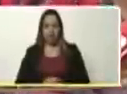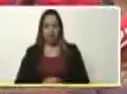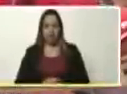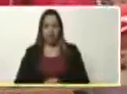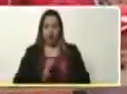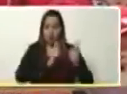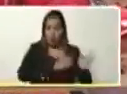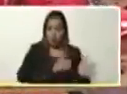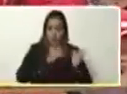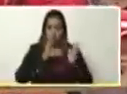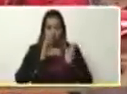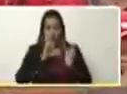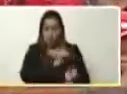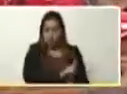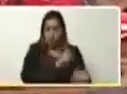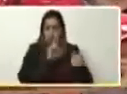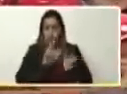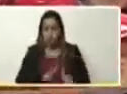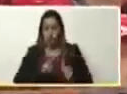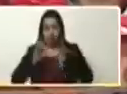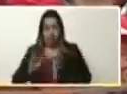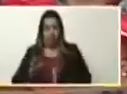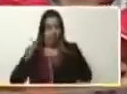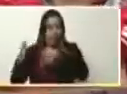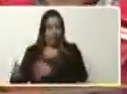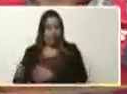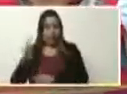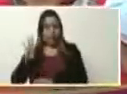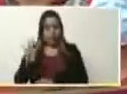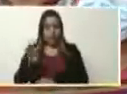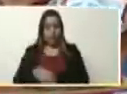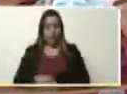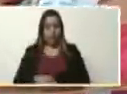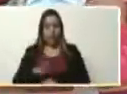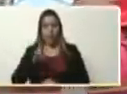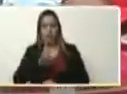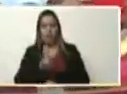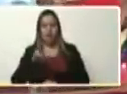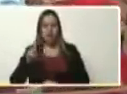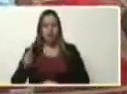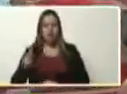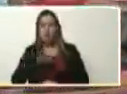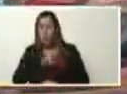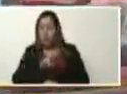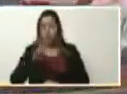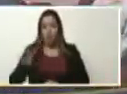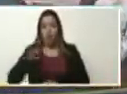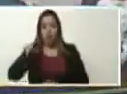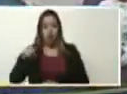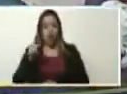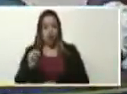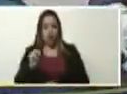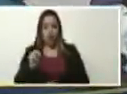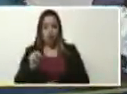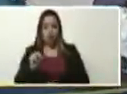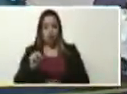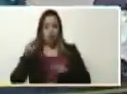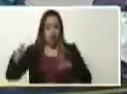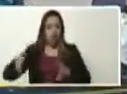Y del 24 de junio con Carabobo y los 200 años de la victoria de la campaña de